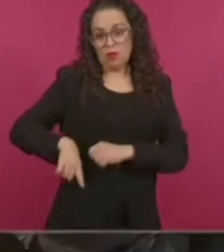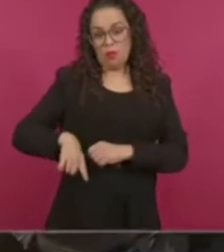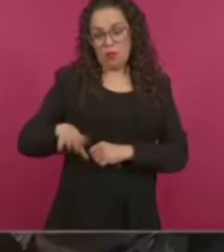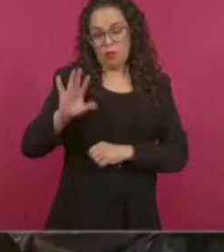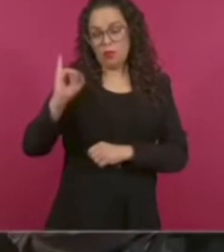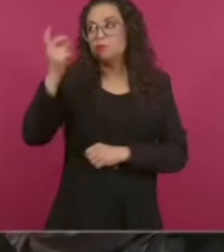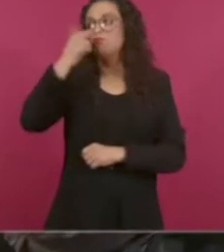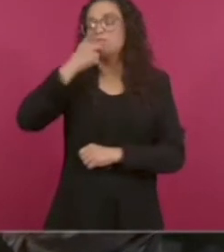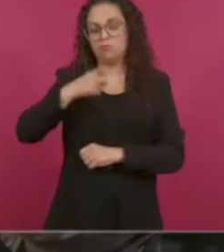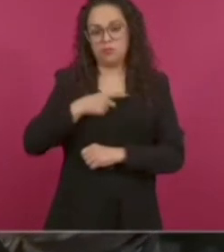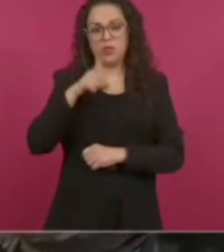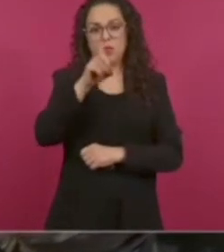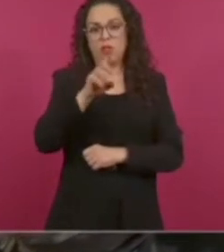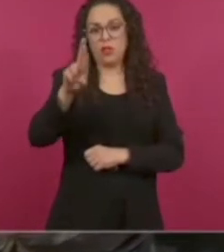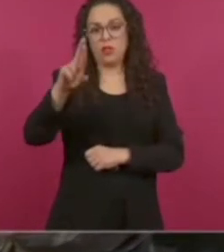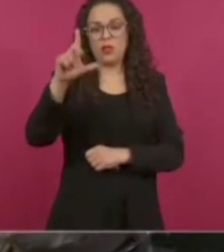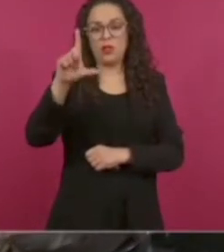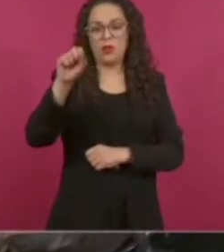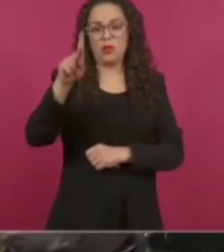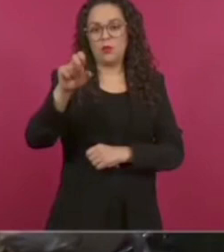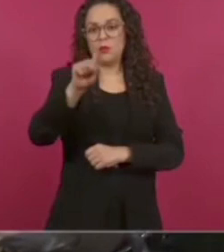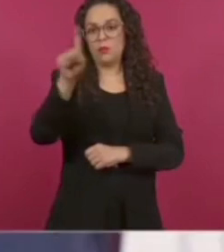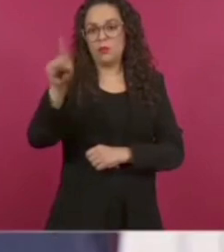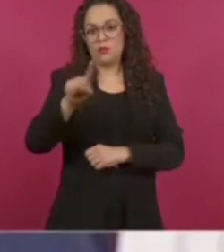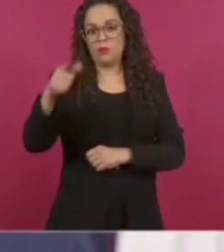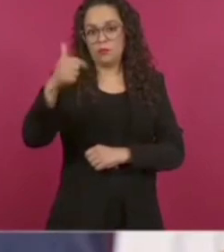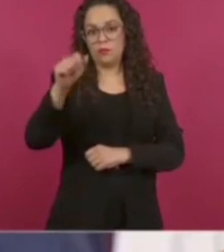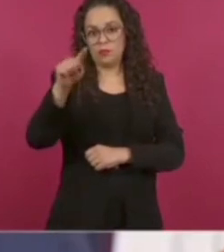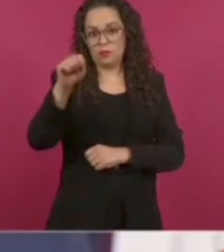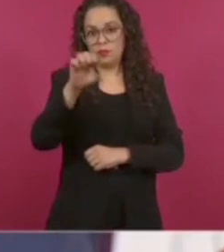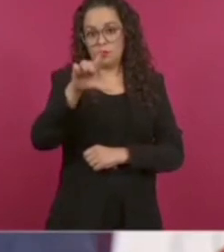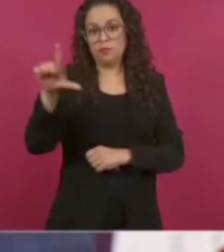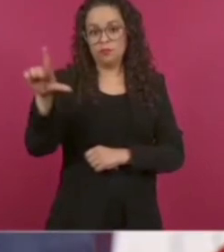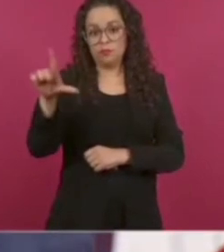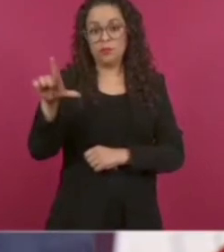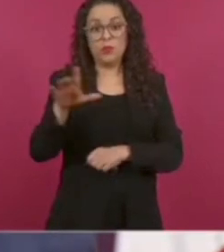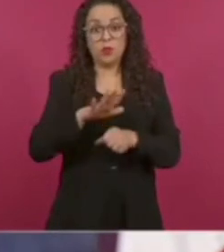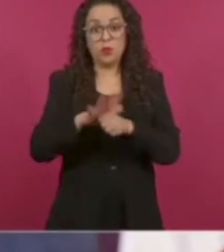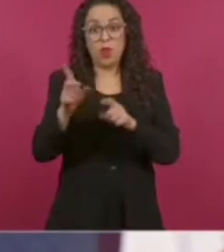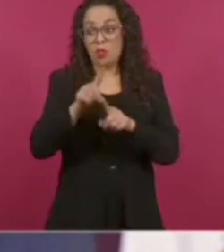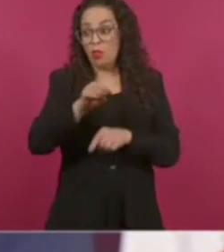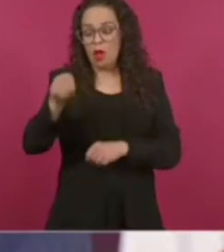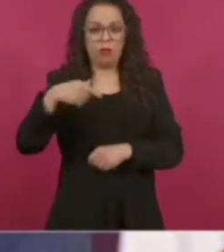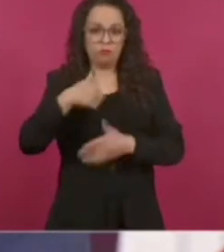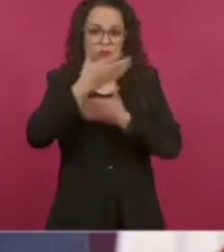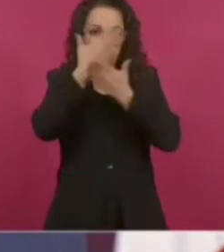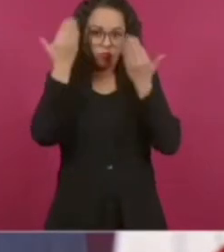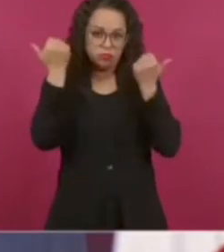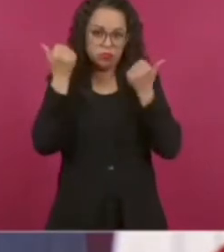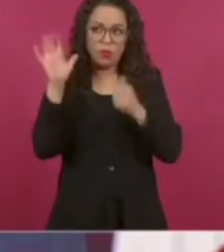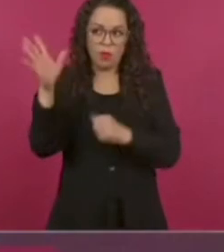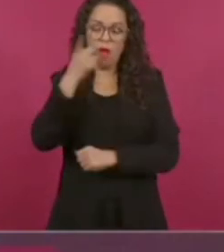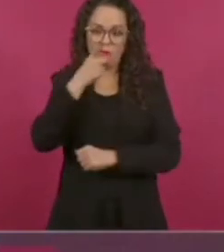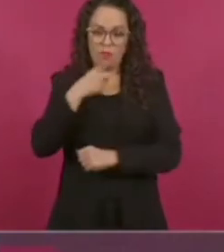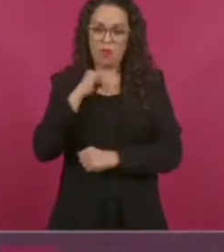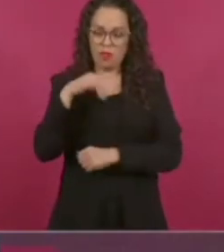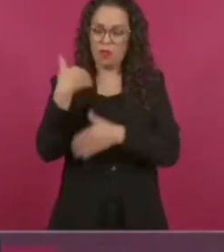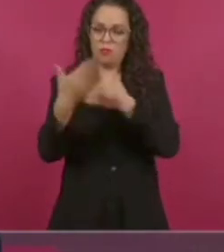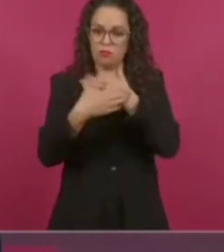No sé, pero yo creo que ya él va a despedirse. También,